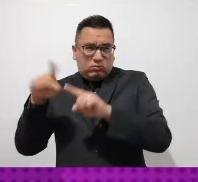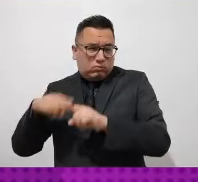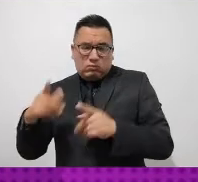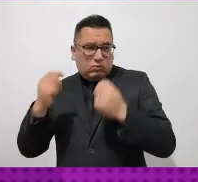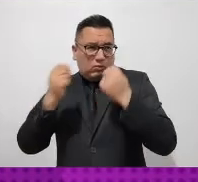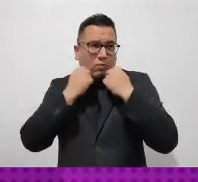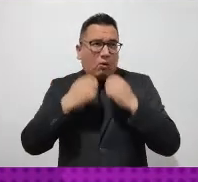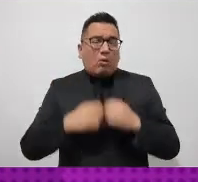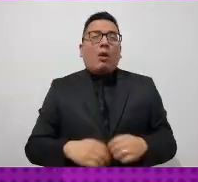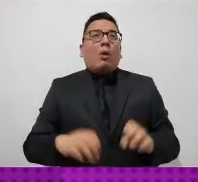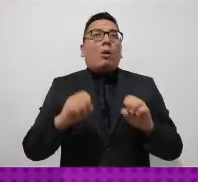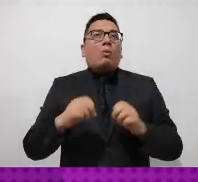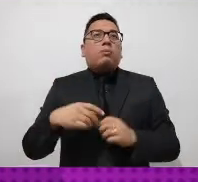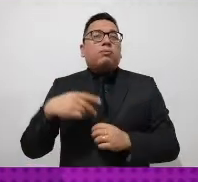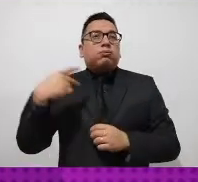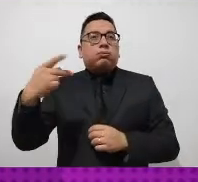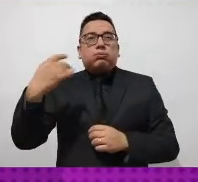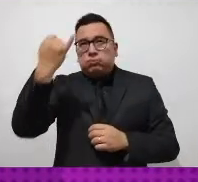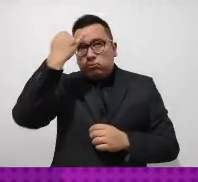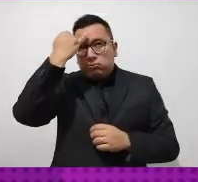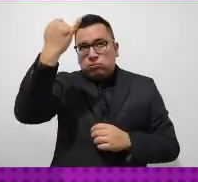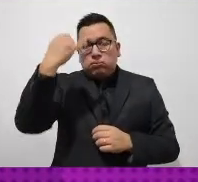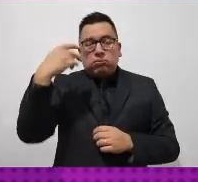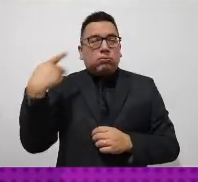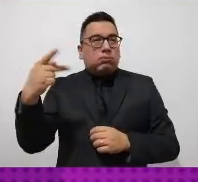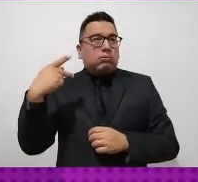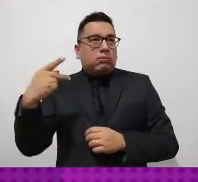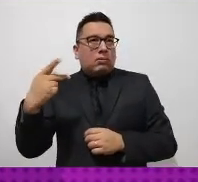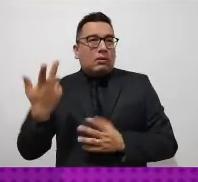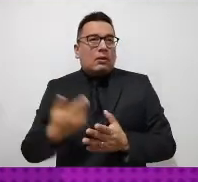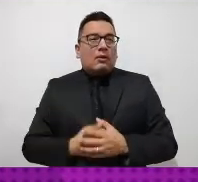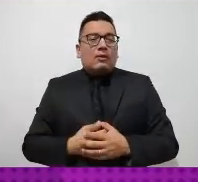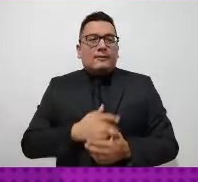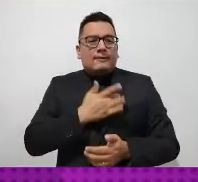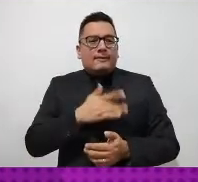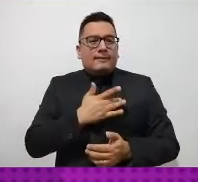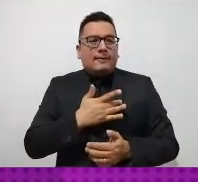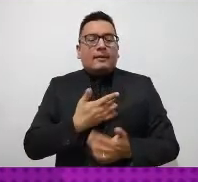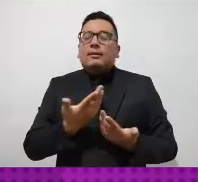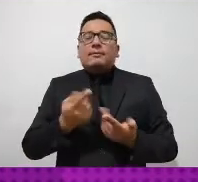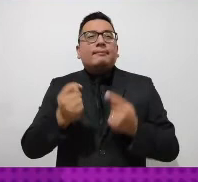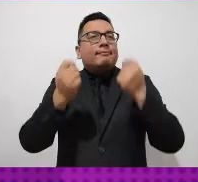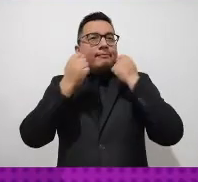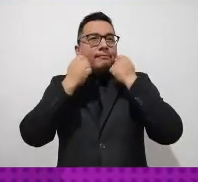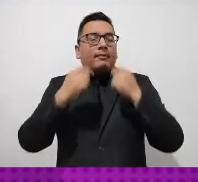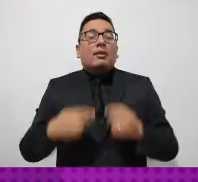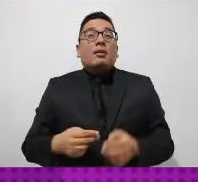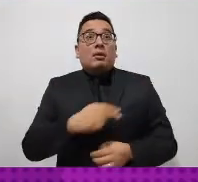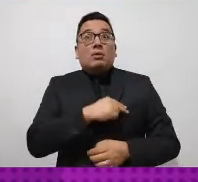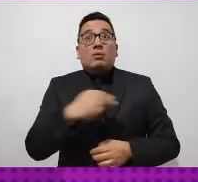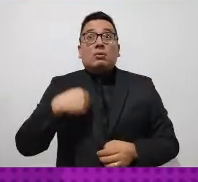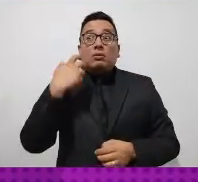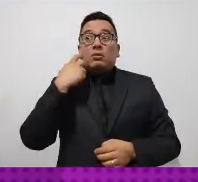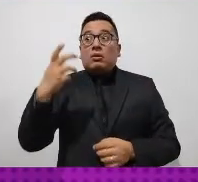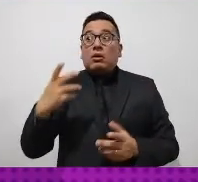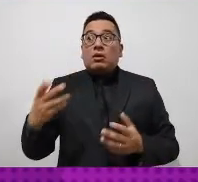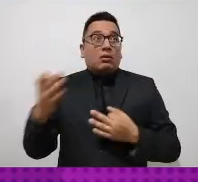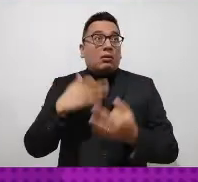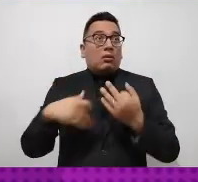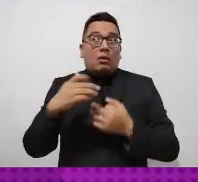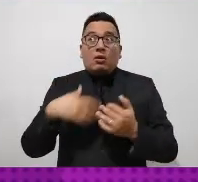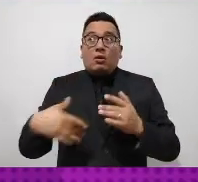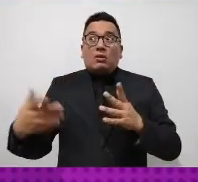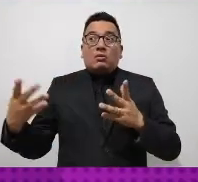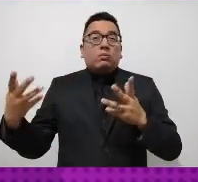emanaron, independientemente de las ideologías que pudieran tener. Lo que se busca es que se unan por una causa en